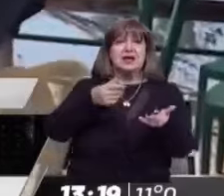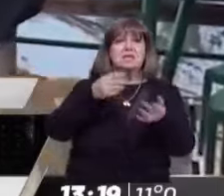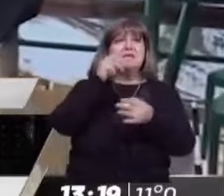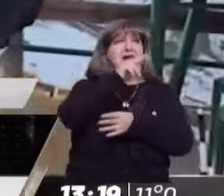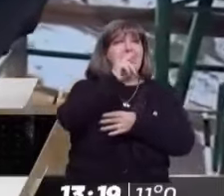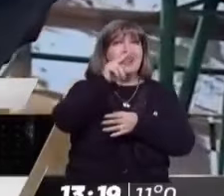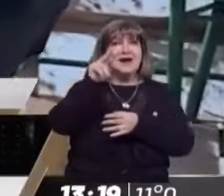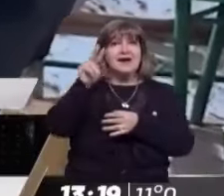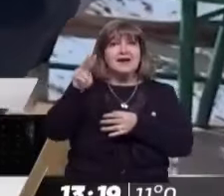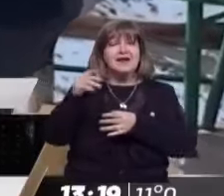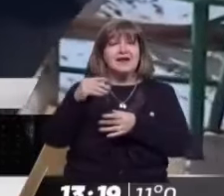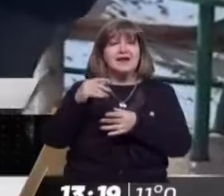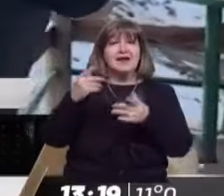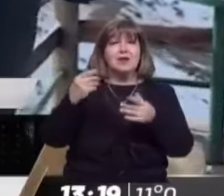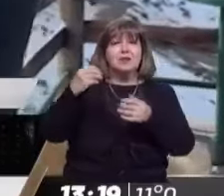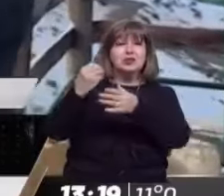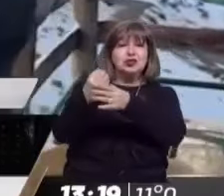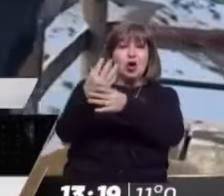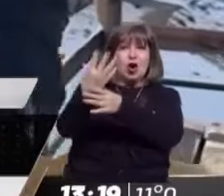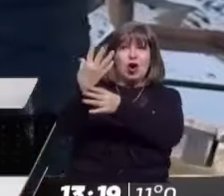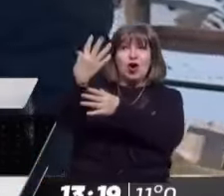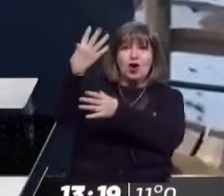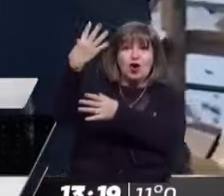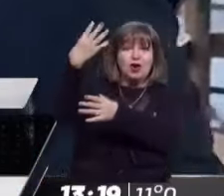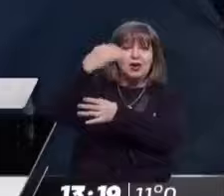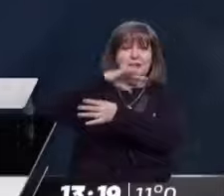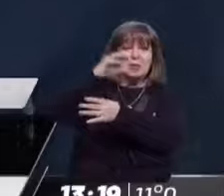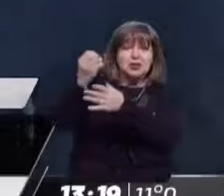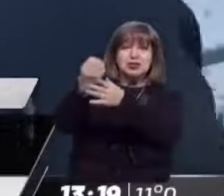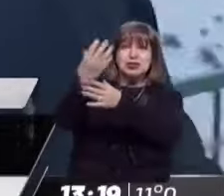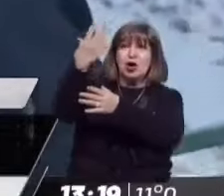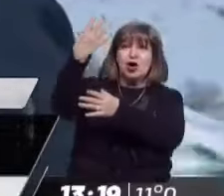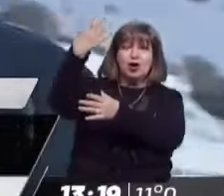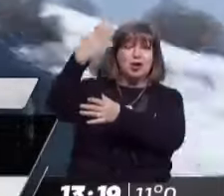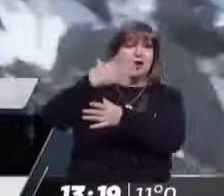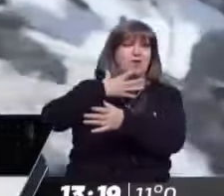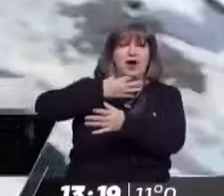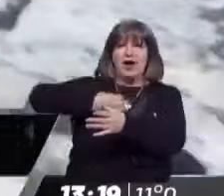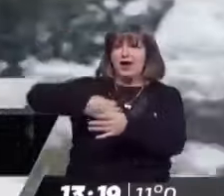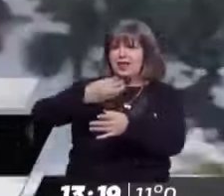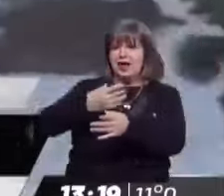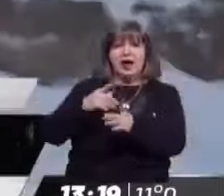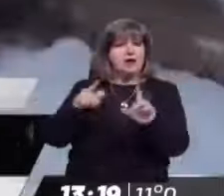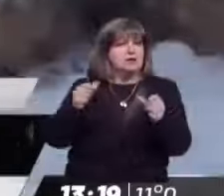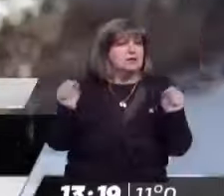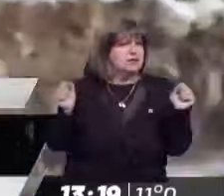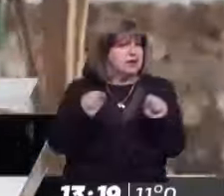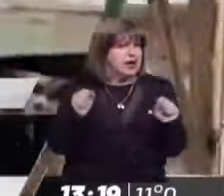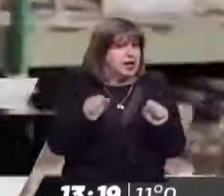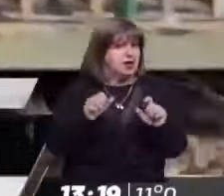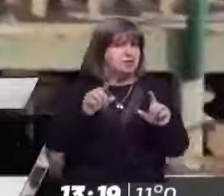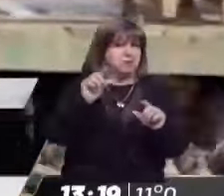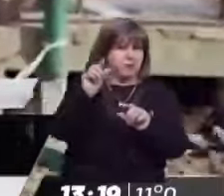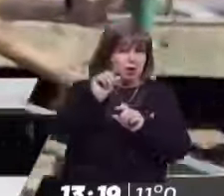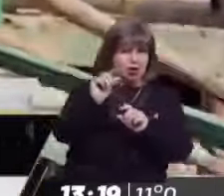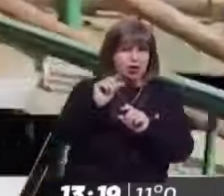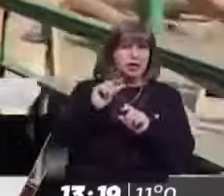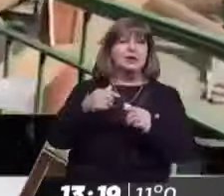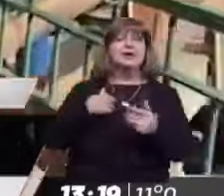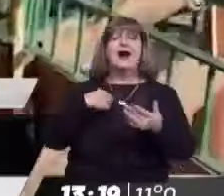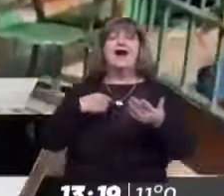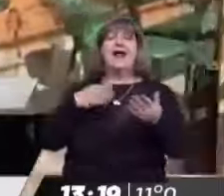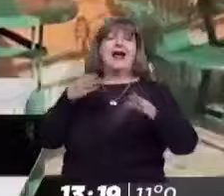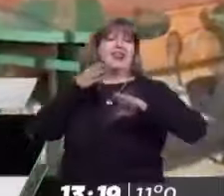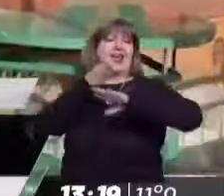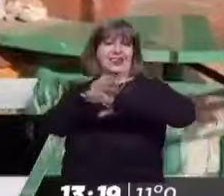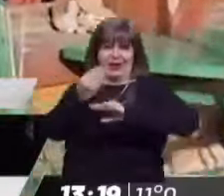mirar este, mirá esta salida del sol casi al mediodía. Maravilloso, ya no hace frío y te quiero mostrar un refugio de